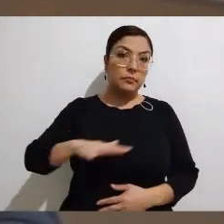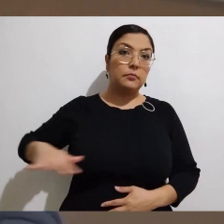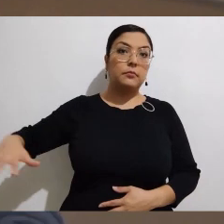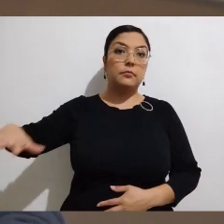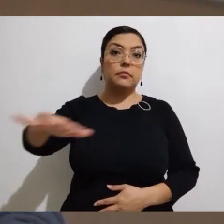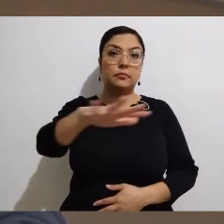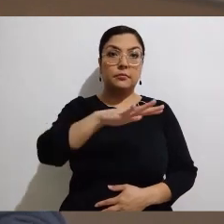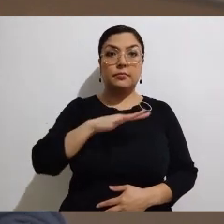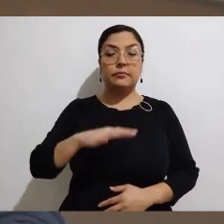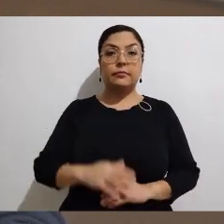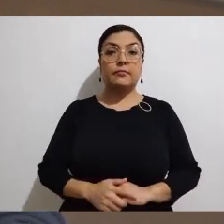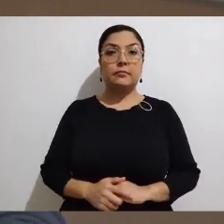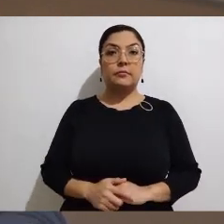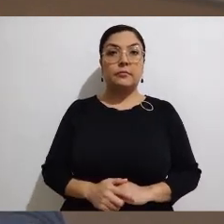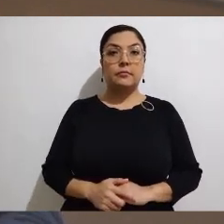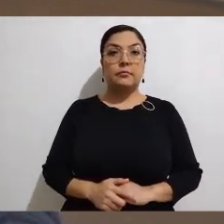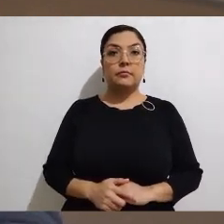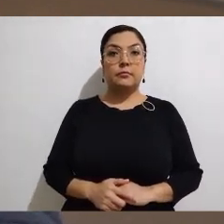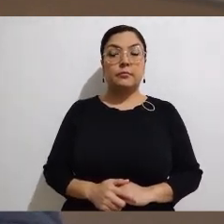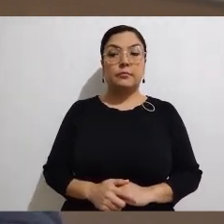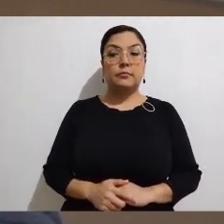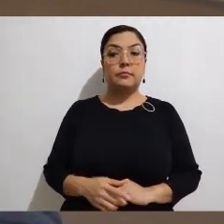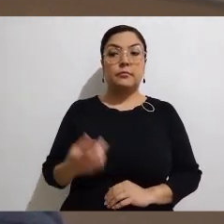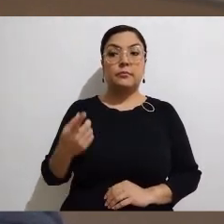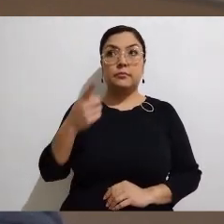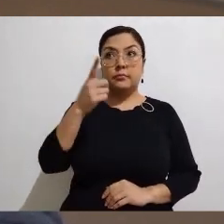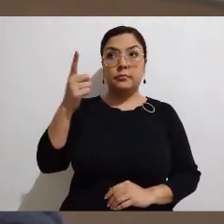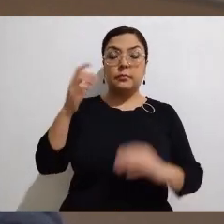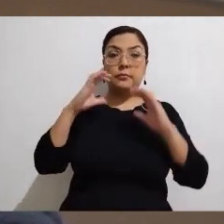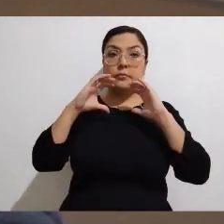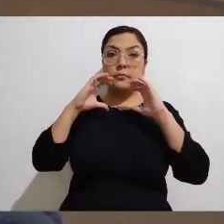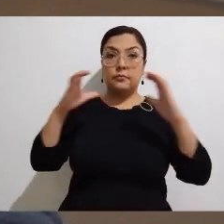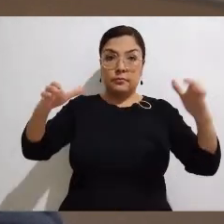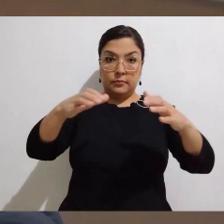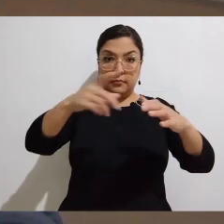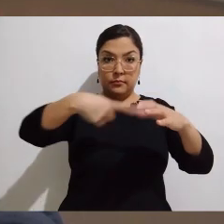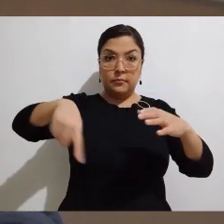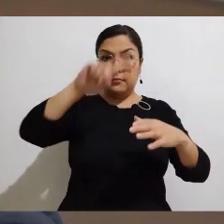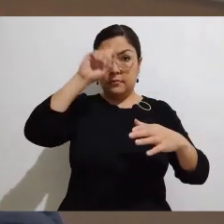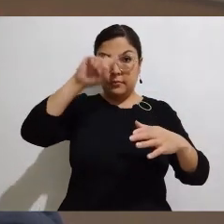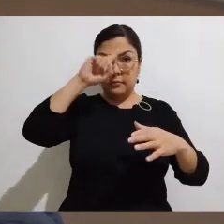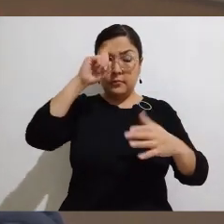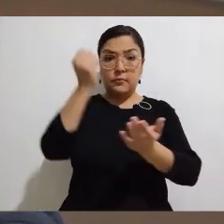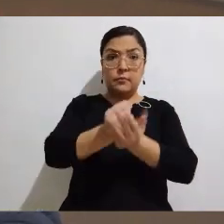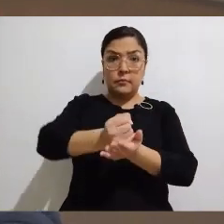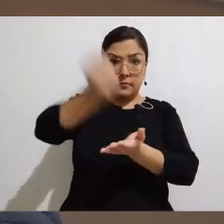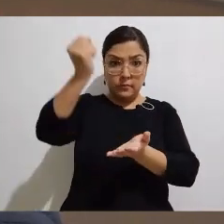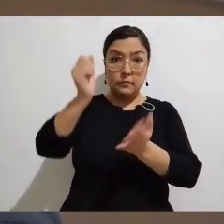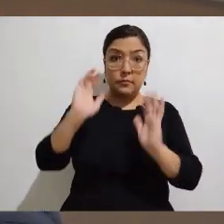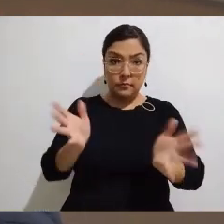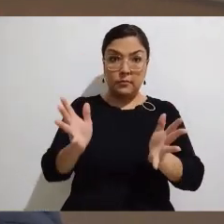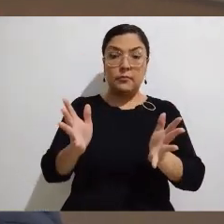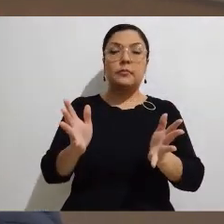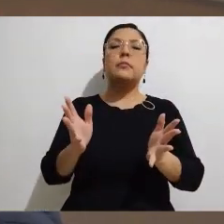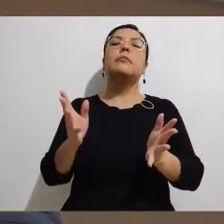¿verdad? Siempre ejecutando los acuerdos que aprueba el Consejo General. El Consejo General, como ya lo mencionaste tú,